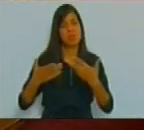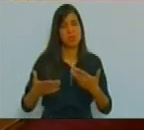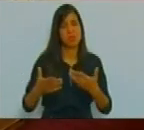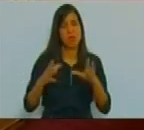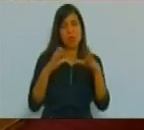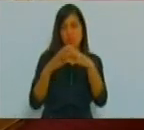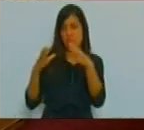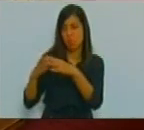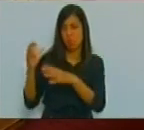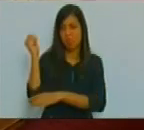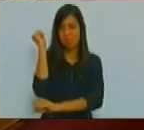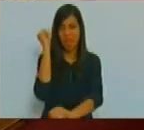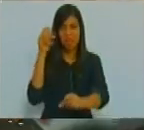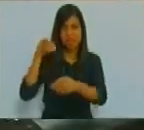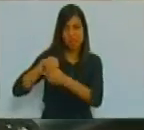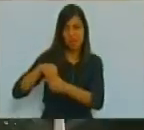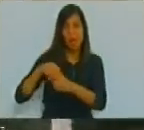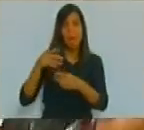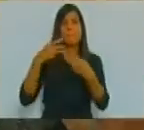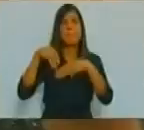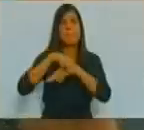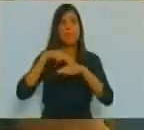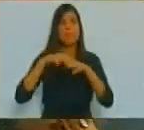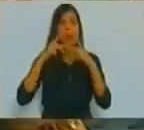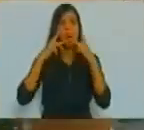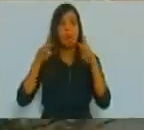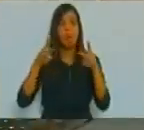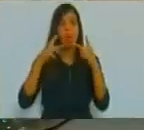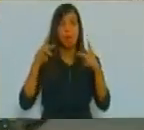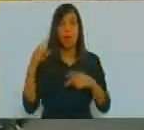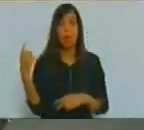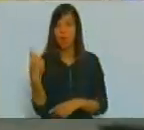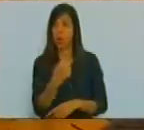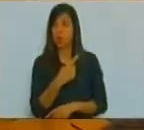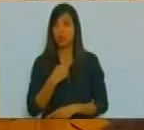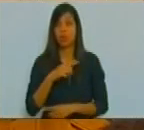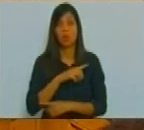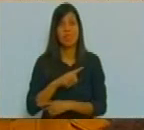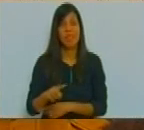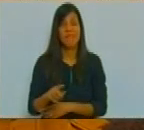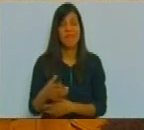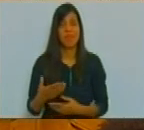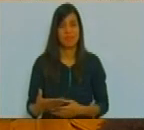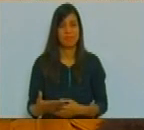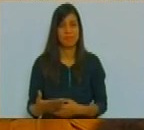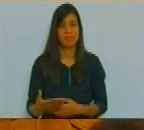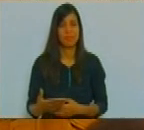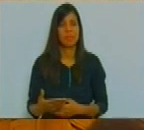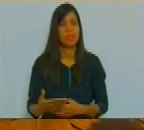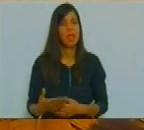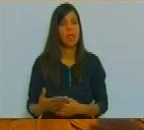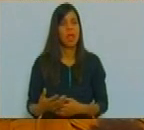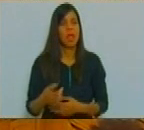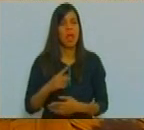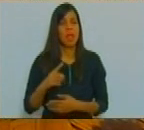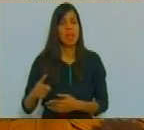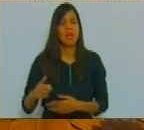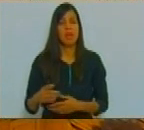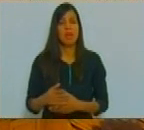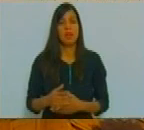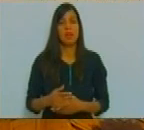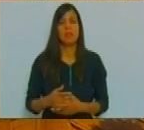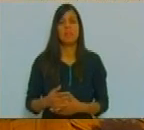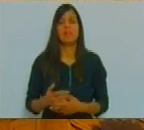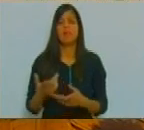señora dentro del ministerio público por lo tanto nosotros tenemos dentro de nuestra de